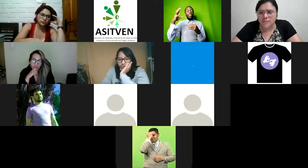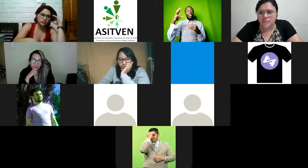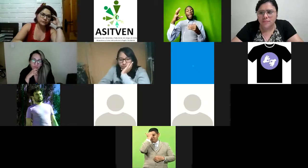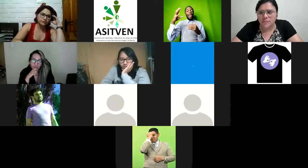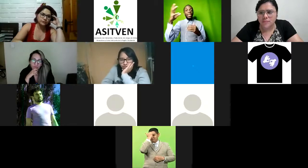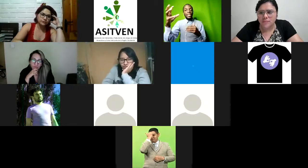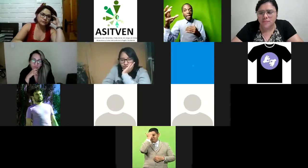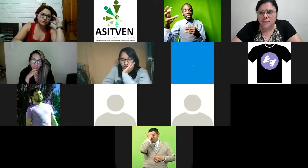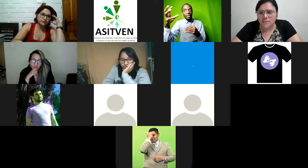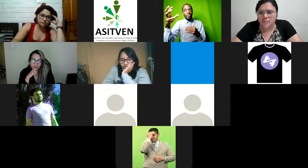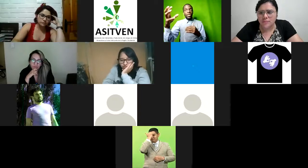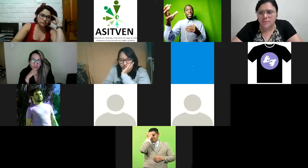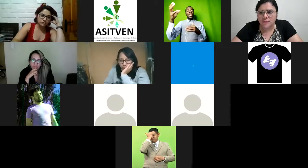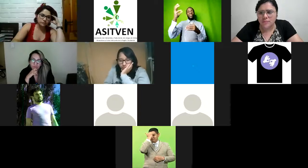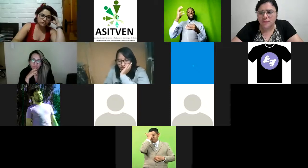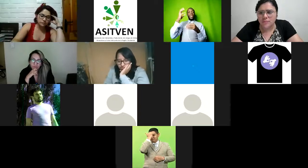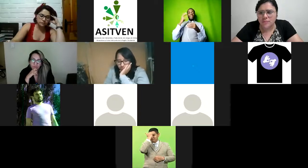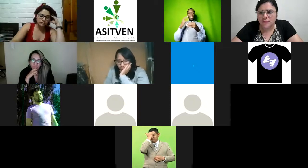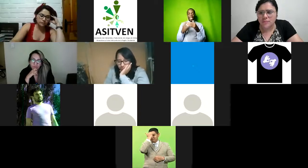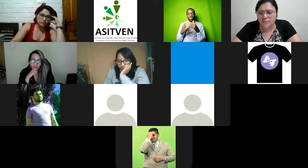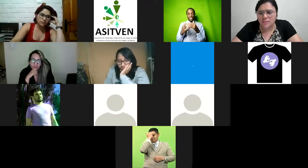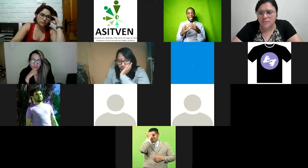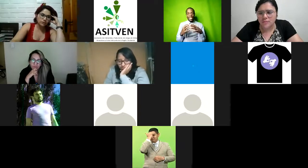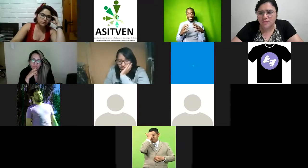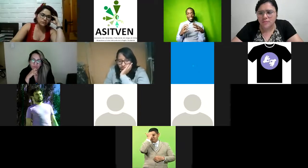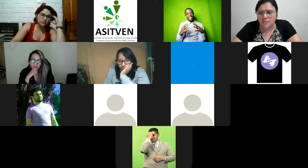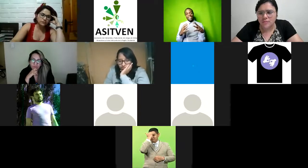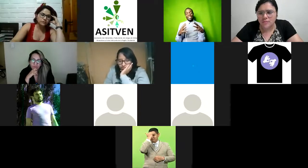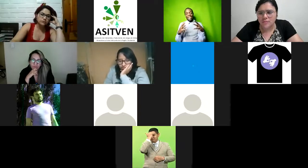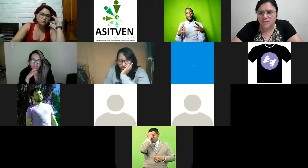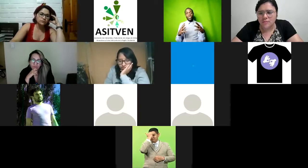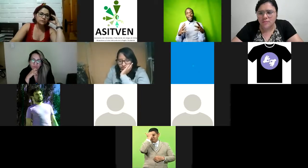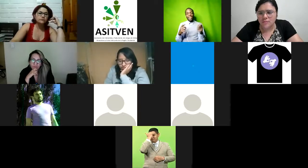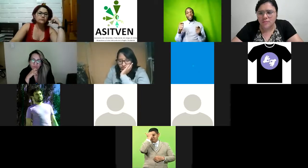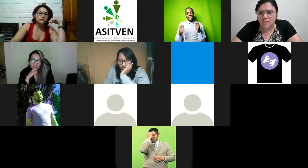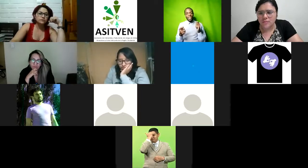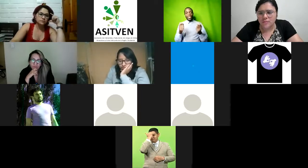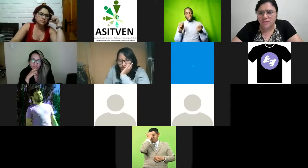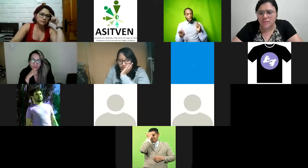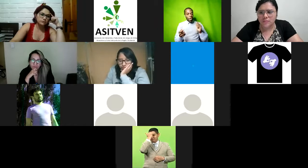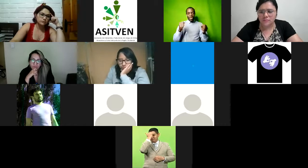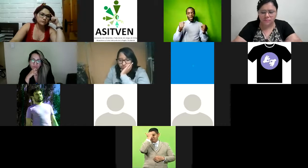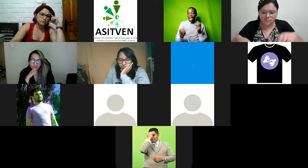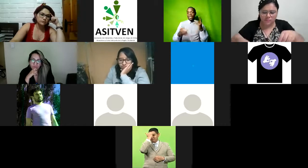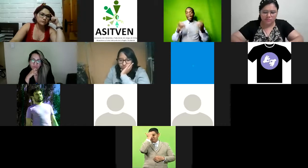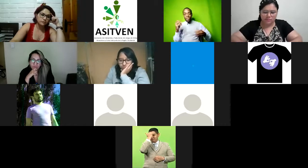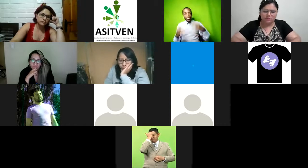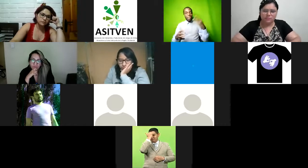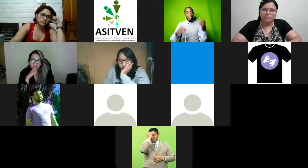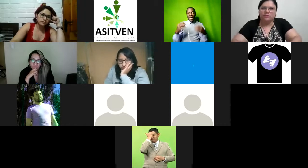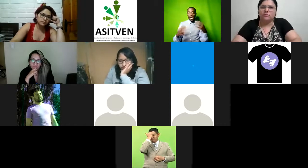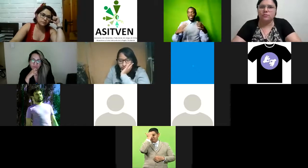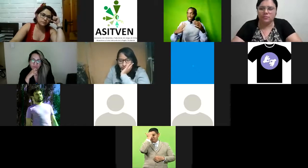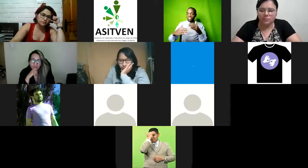una gramática espacial, entonces tengo que volver a mi lengua de señas nacional, ver cómo, mira cómo